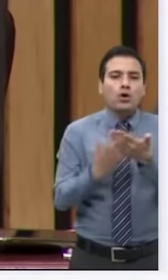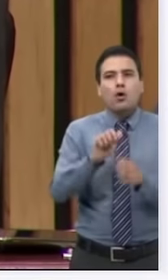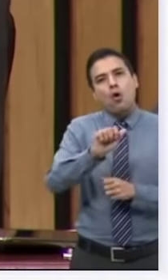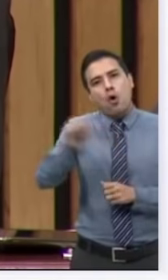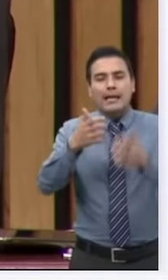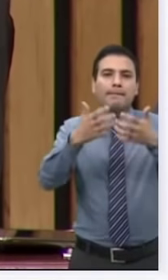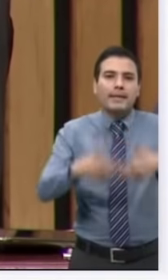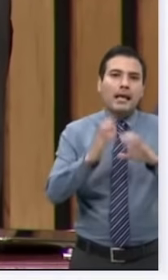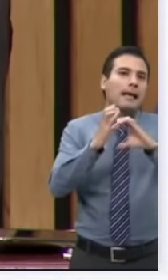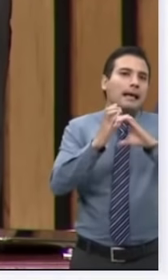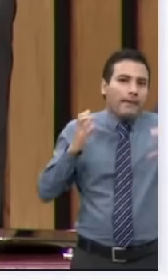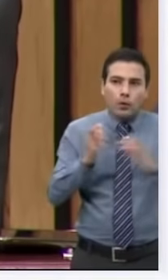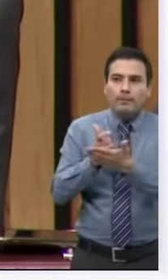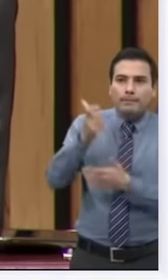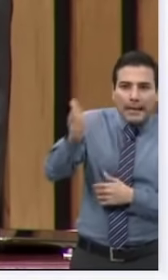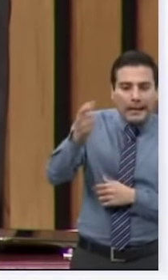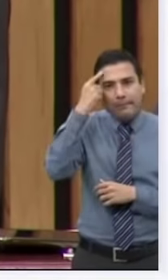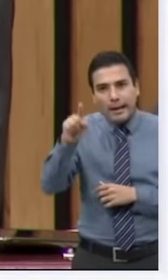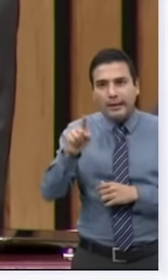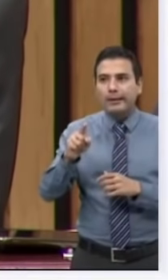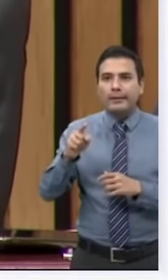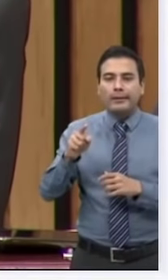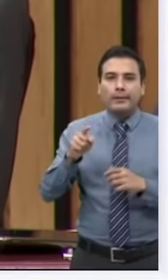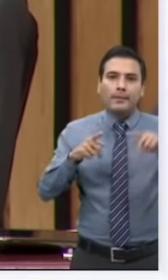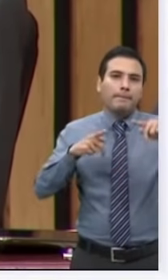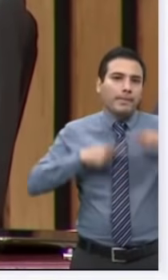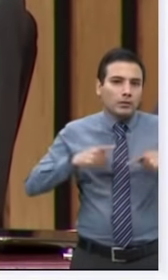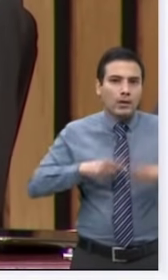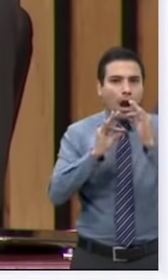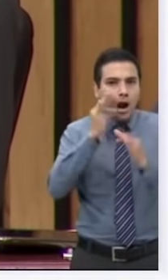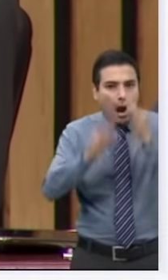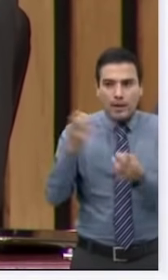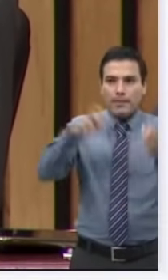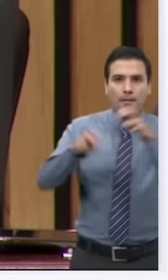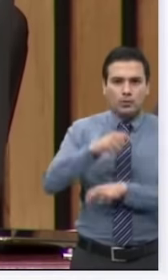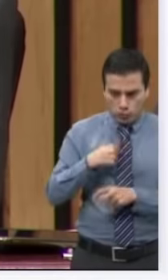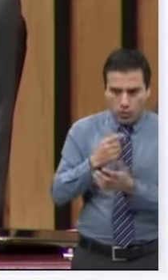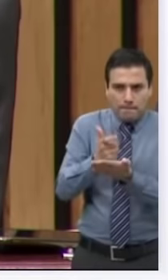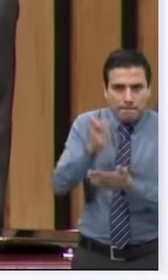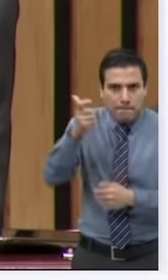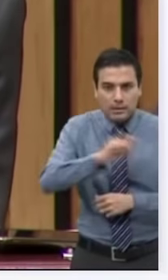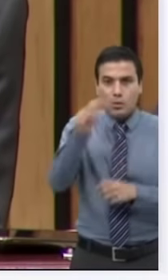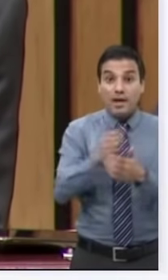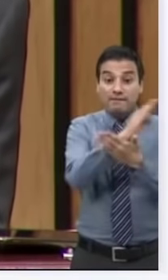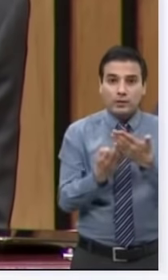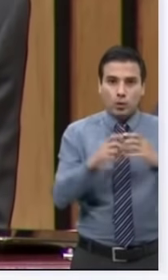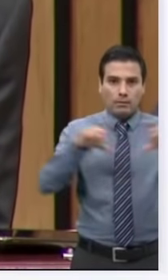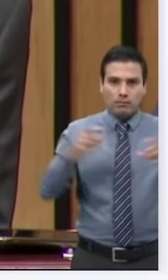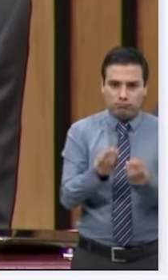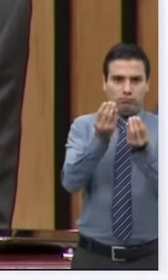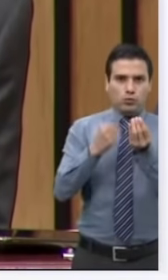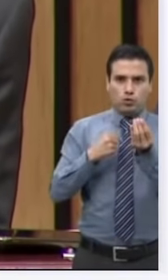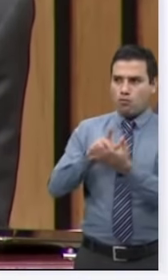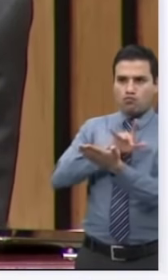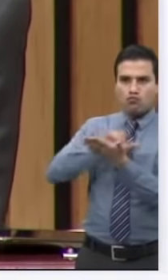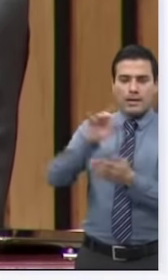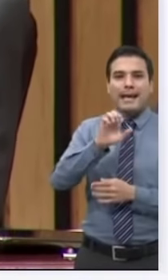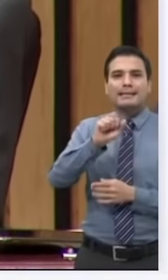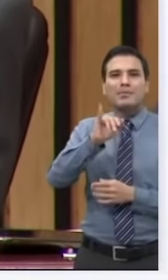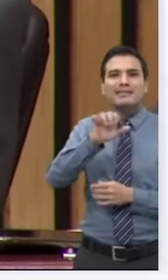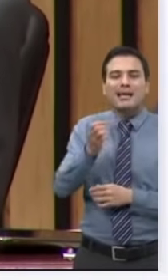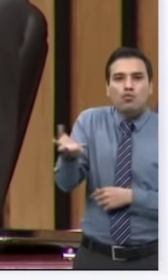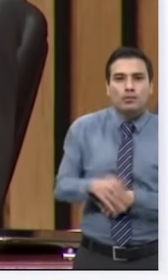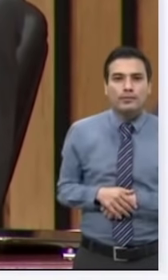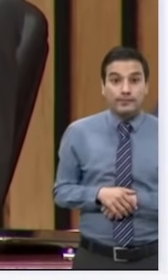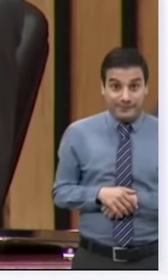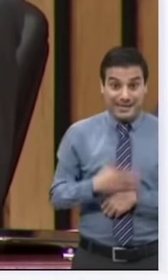otra empresa un camión para transportar a la gente de la campaña pagarlo presentar mi factura es decir yo estoy aportando en especie pero no